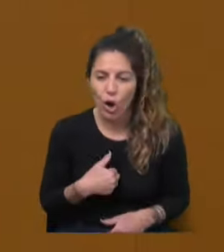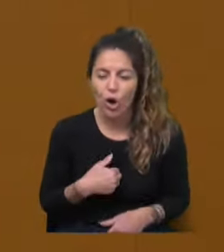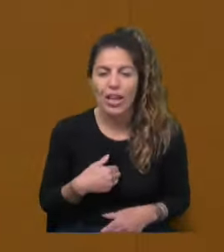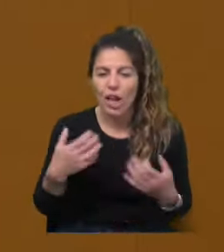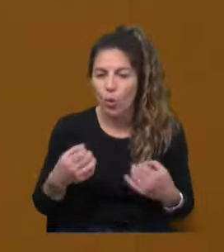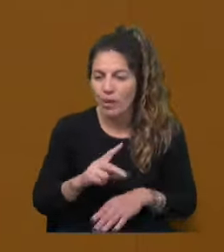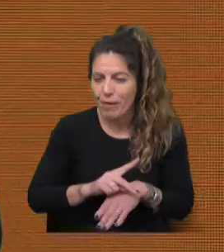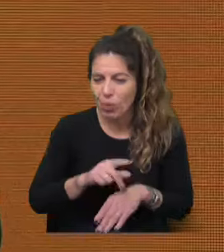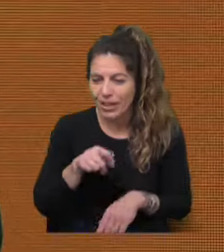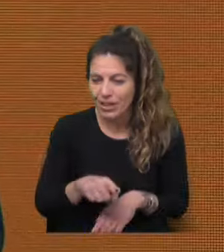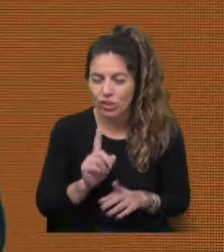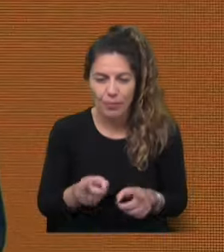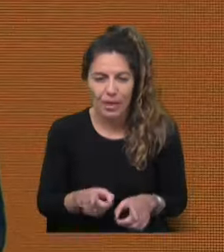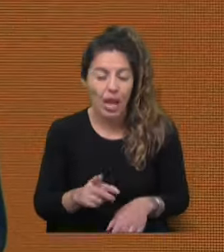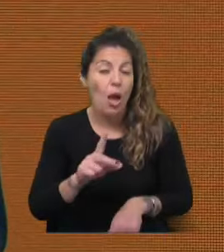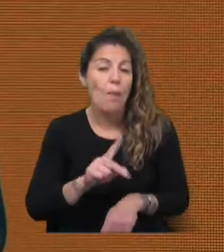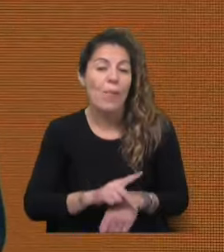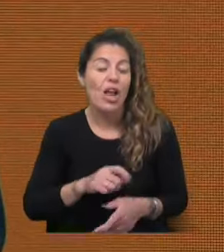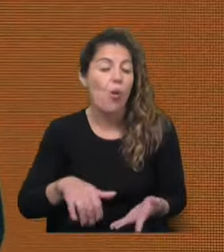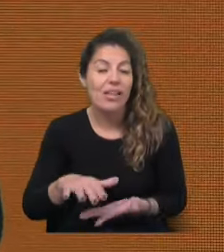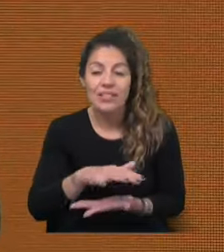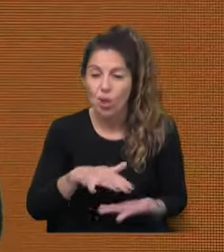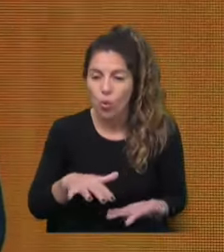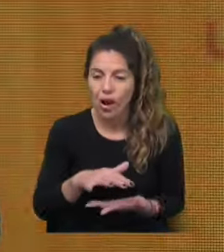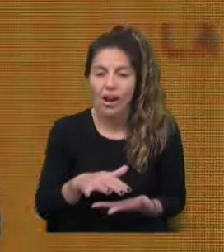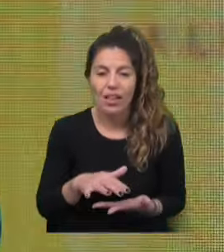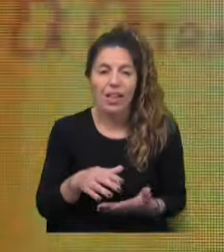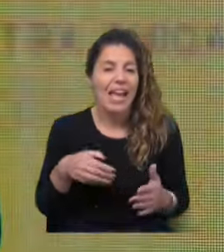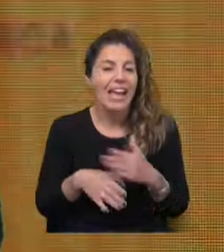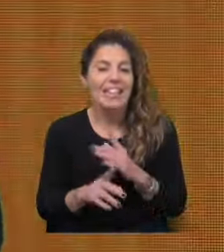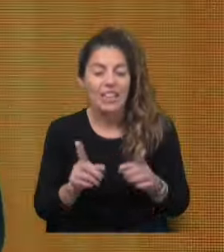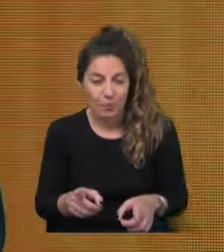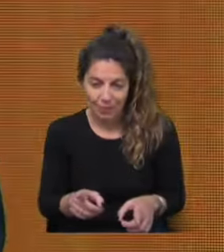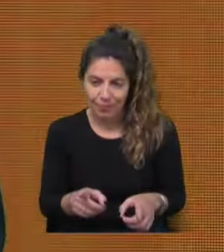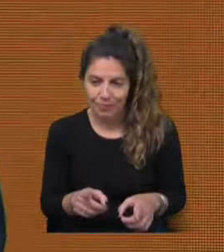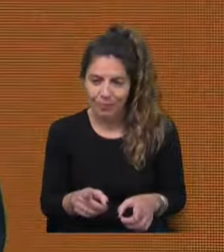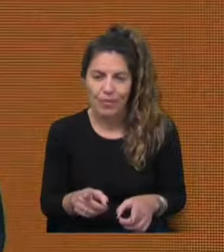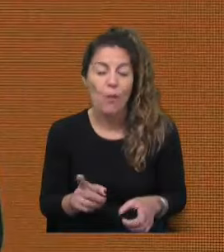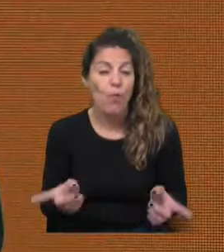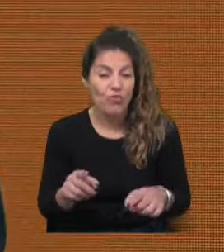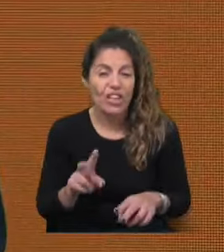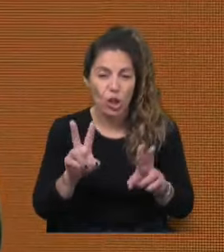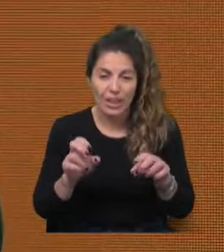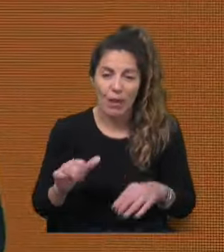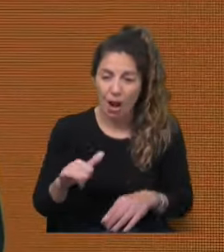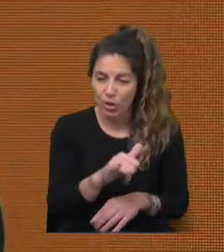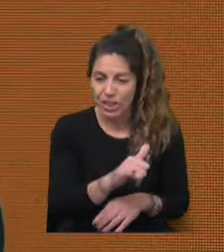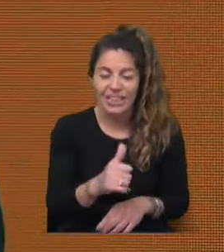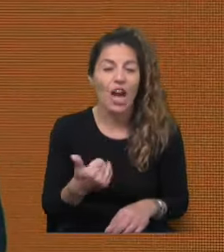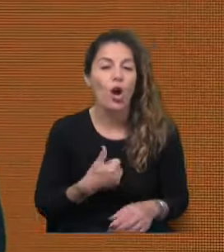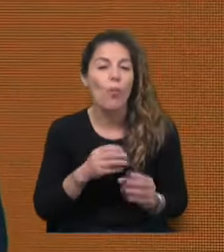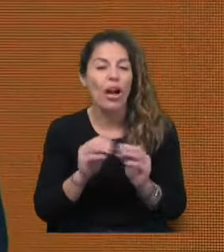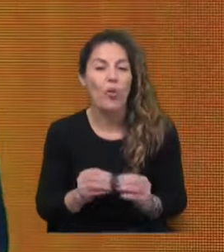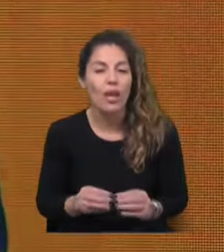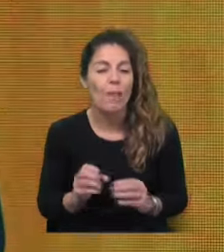en todo esto también? Bueno, Paraguay es el lugar donde ingresa también. Ahí, volviendo al tema de las avionetas y cómo calculamos, claro, los